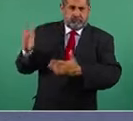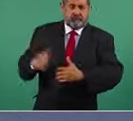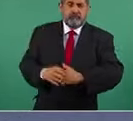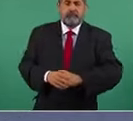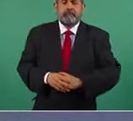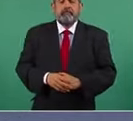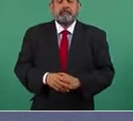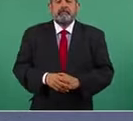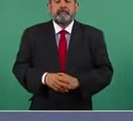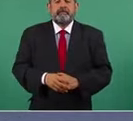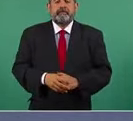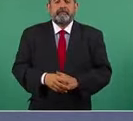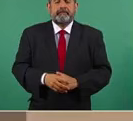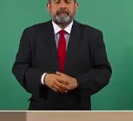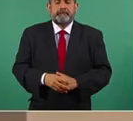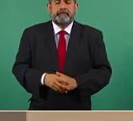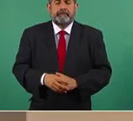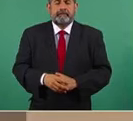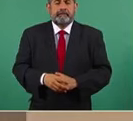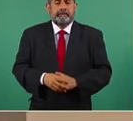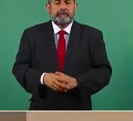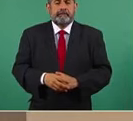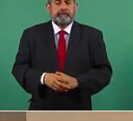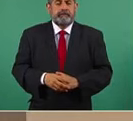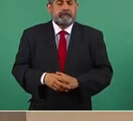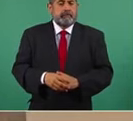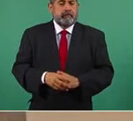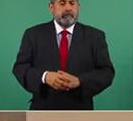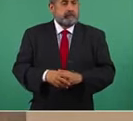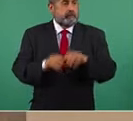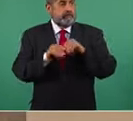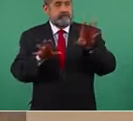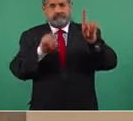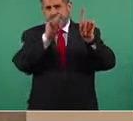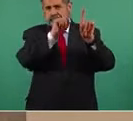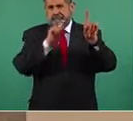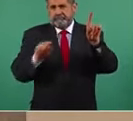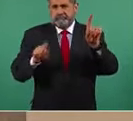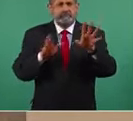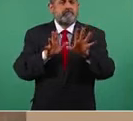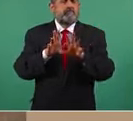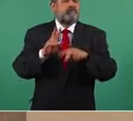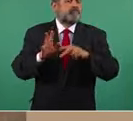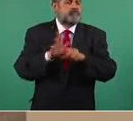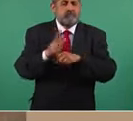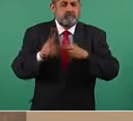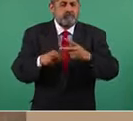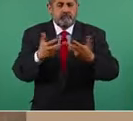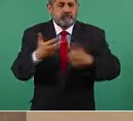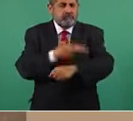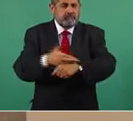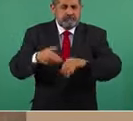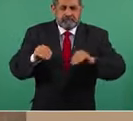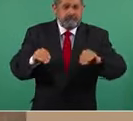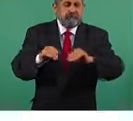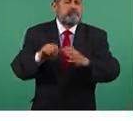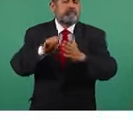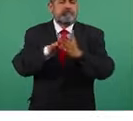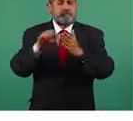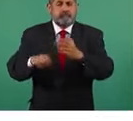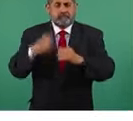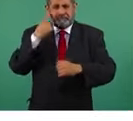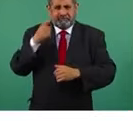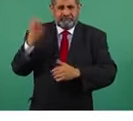favor. En lo que se refiere a ese despliegue, estas son las operaciones que se llevan a cabo, como es la operación para